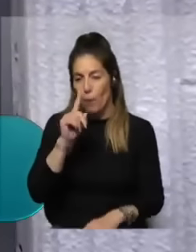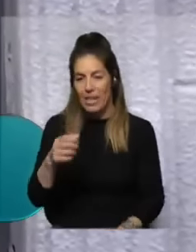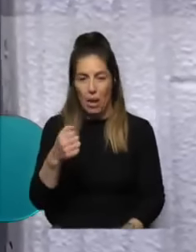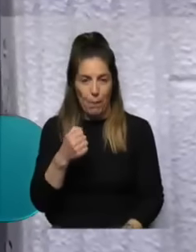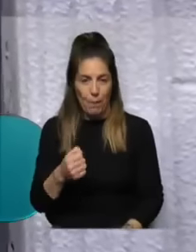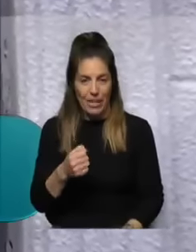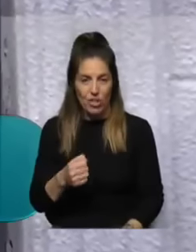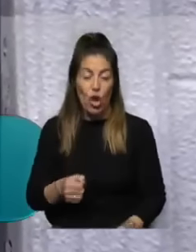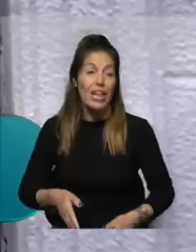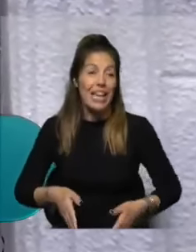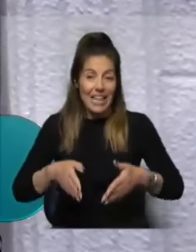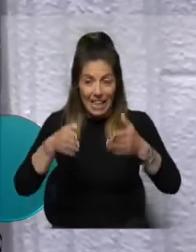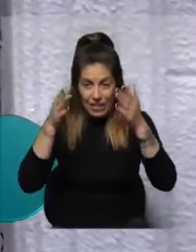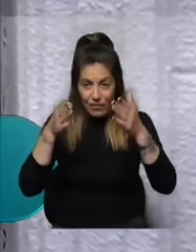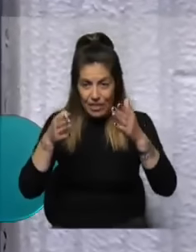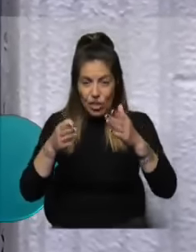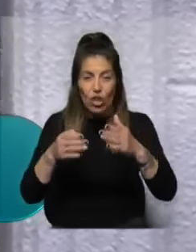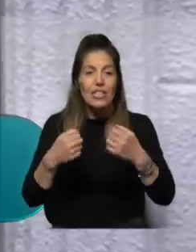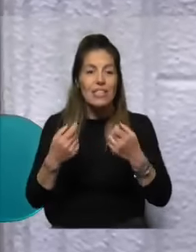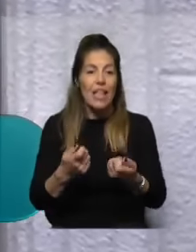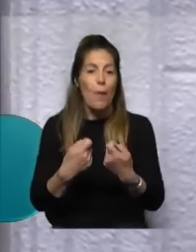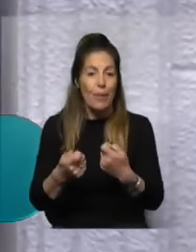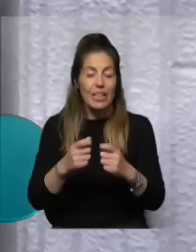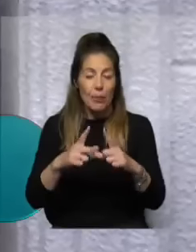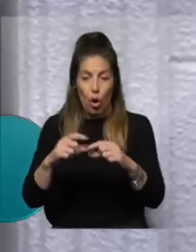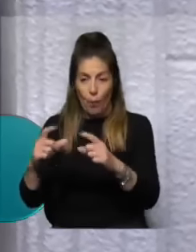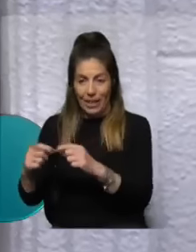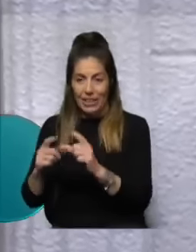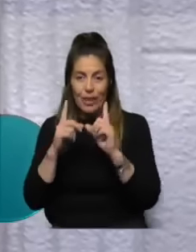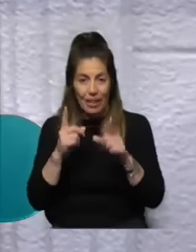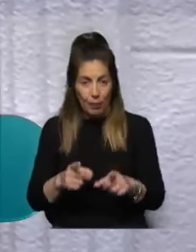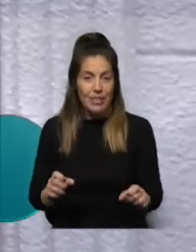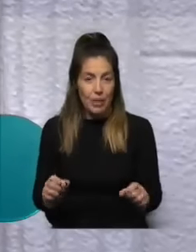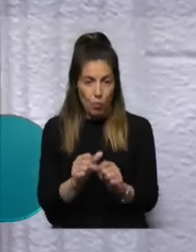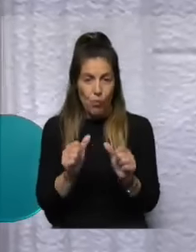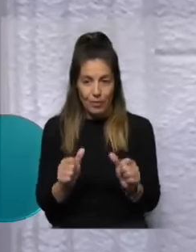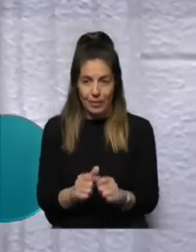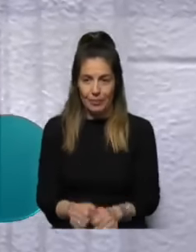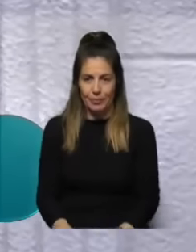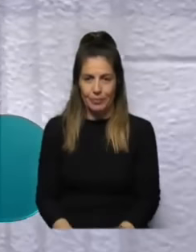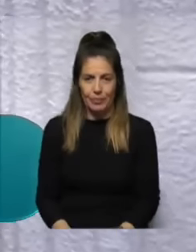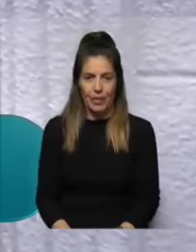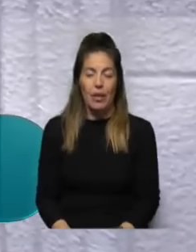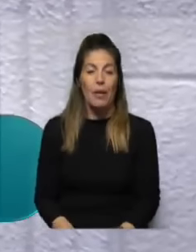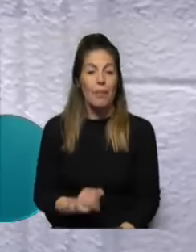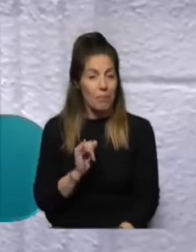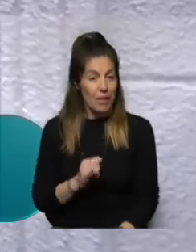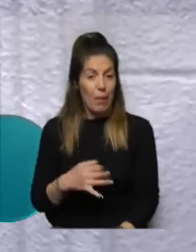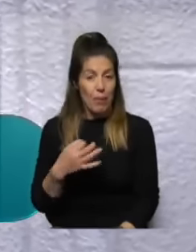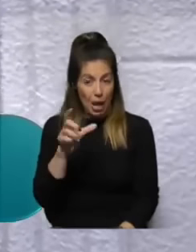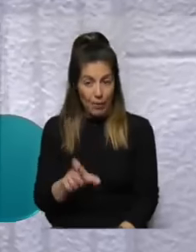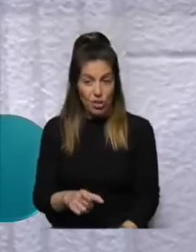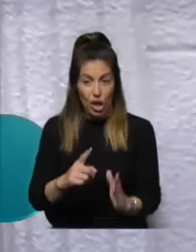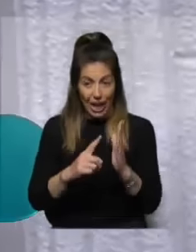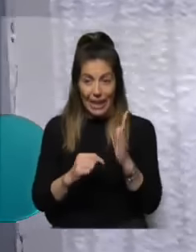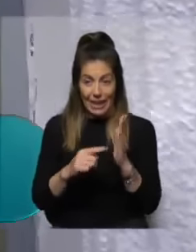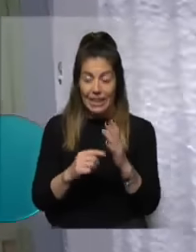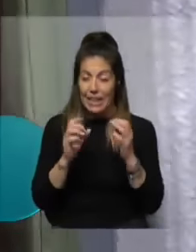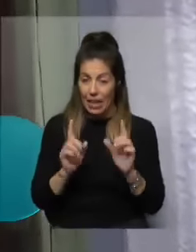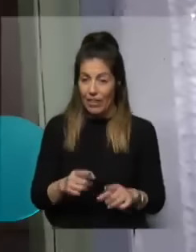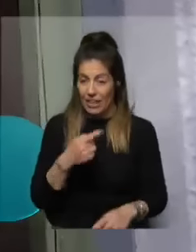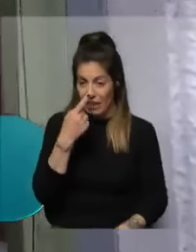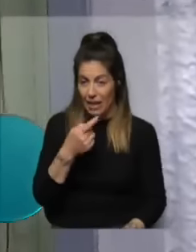del edificio. Incluso se han hecho préstamos a cooperativas, que también se puede hacer. Qué bueno, para la gurizada que alquila, la verdad que interesante lo que plantea el